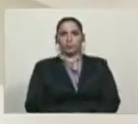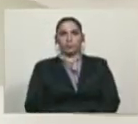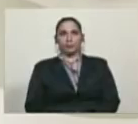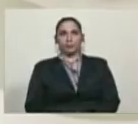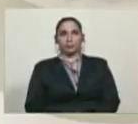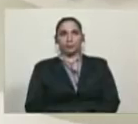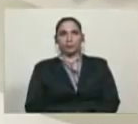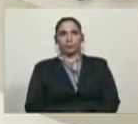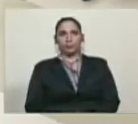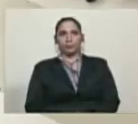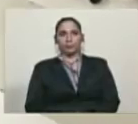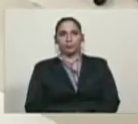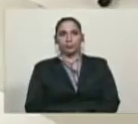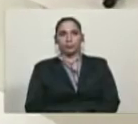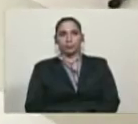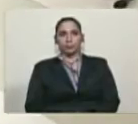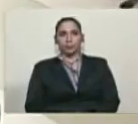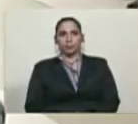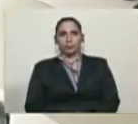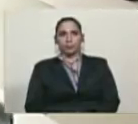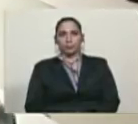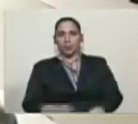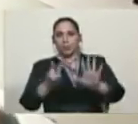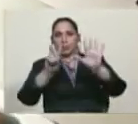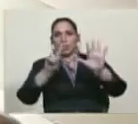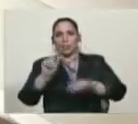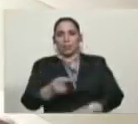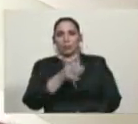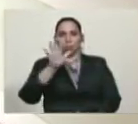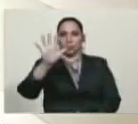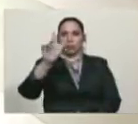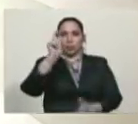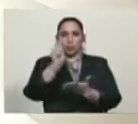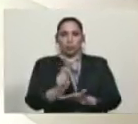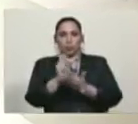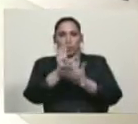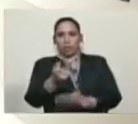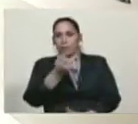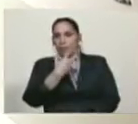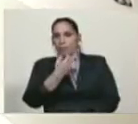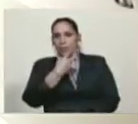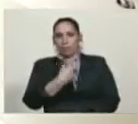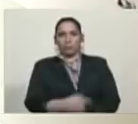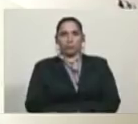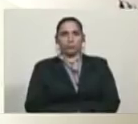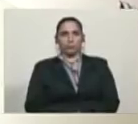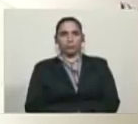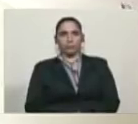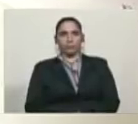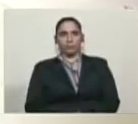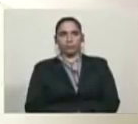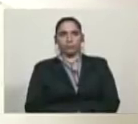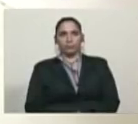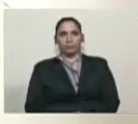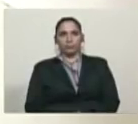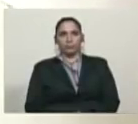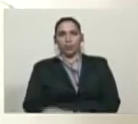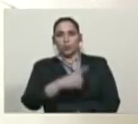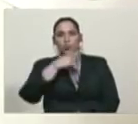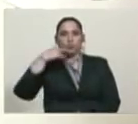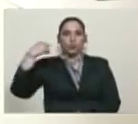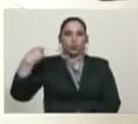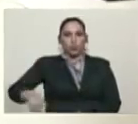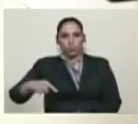está llegando 7.5 toneladas de medicamentos desde rusia